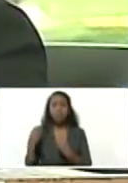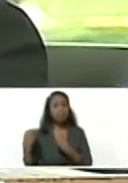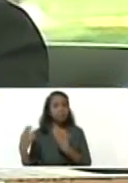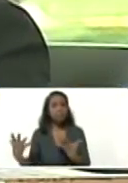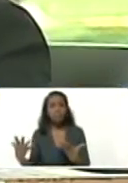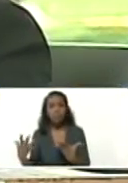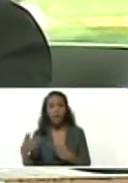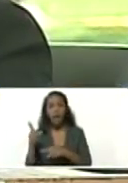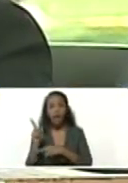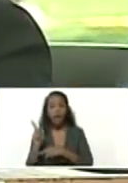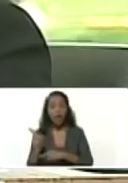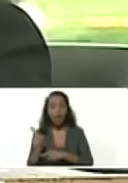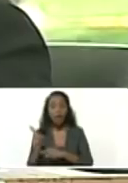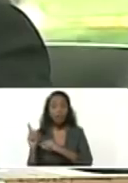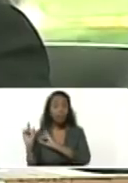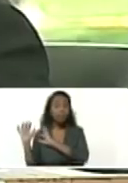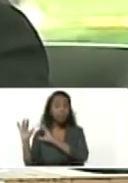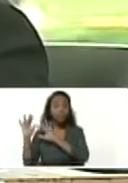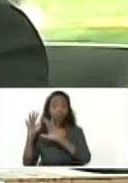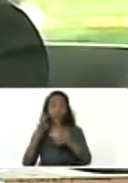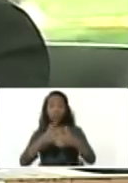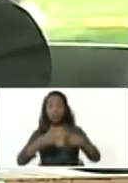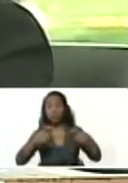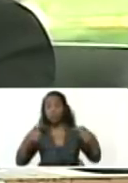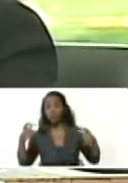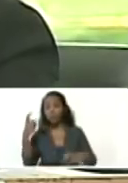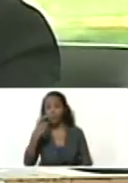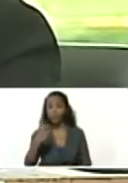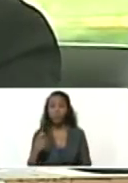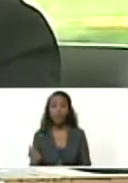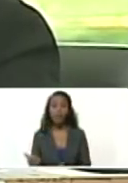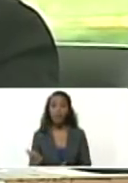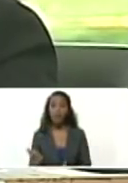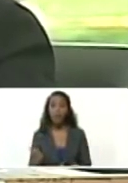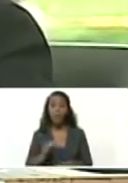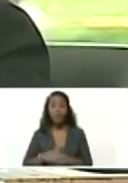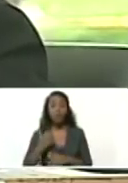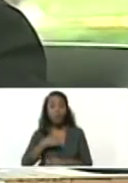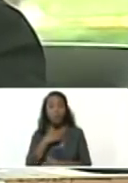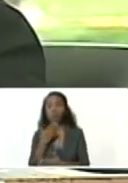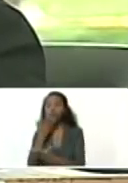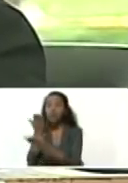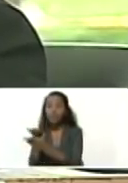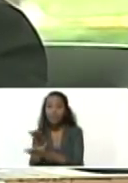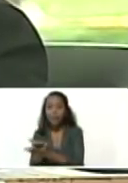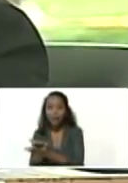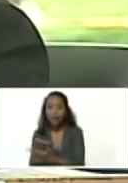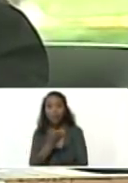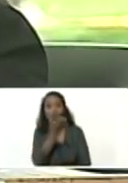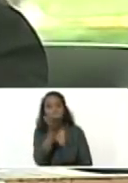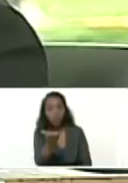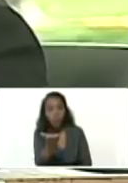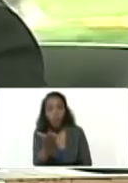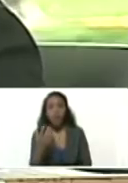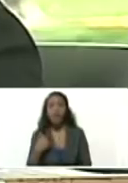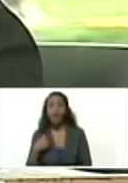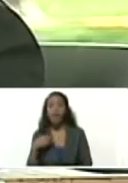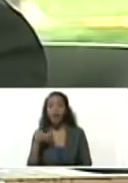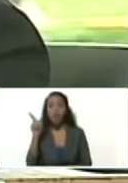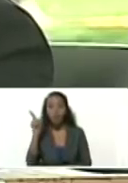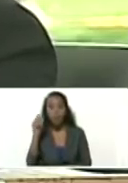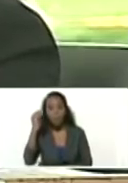sobre toda esta masiva convocatoria, porque queremos solicitarle que tome en